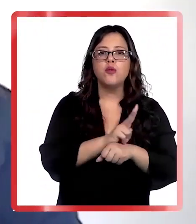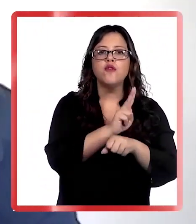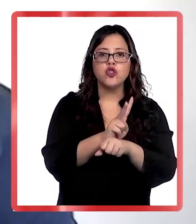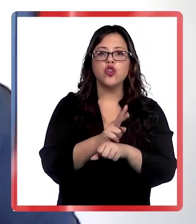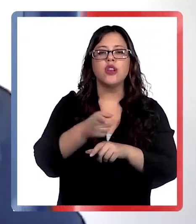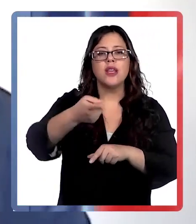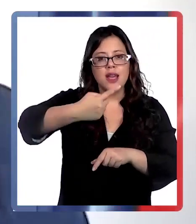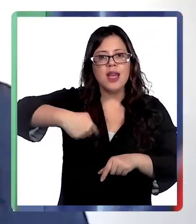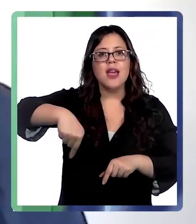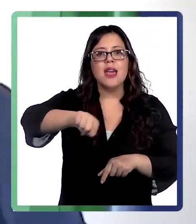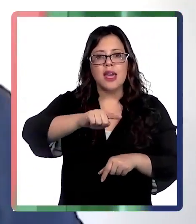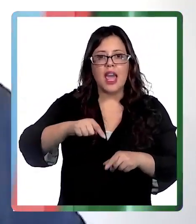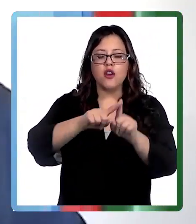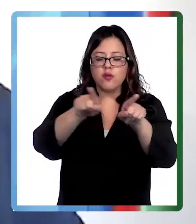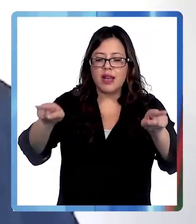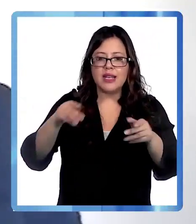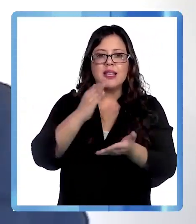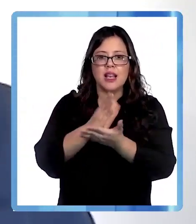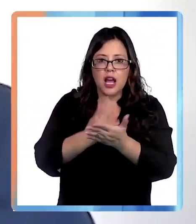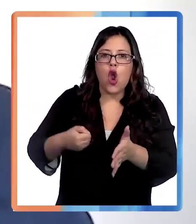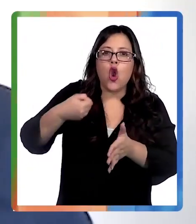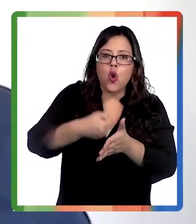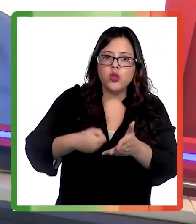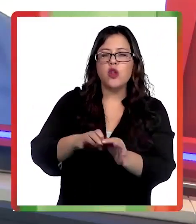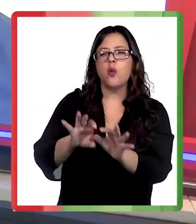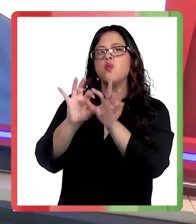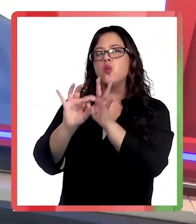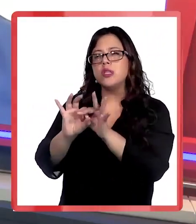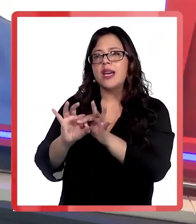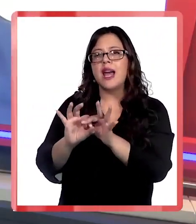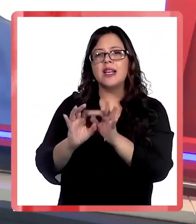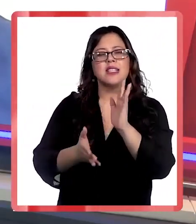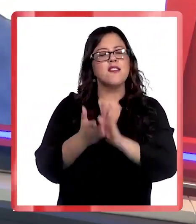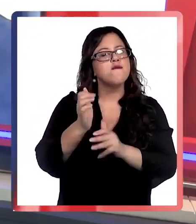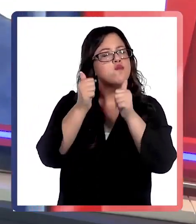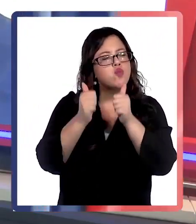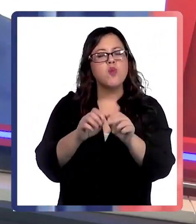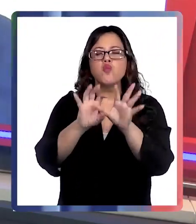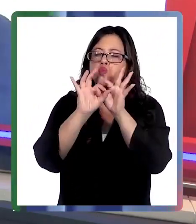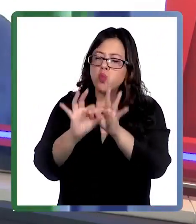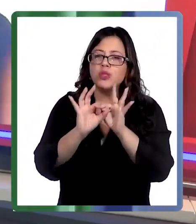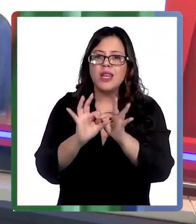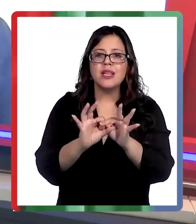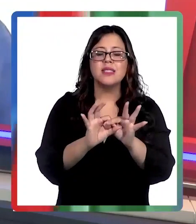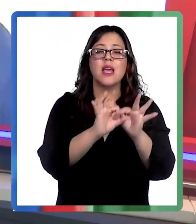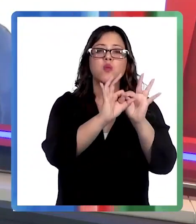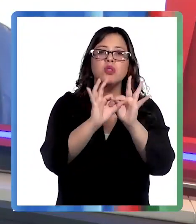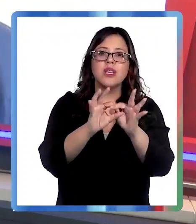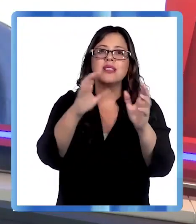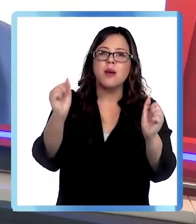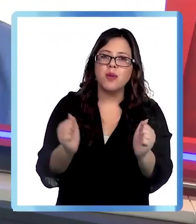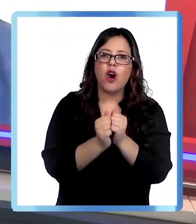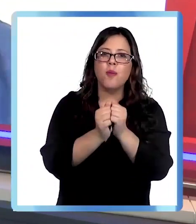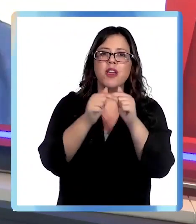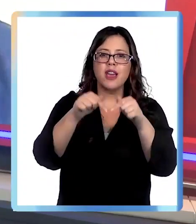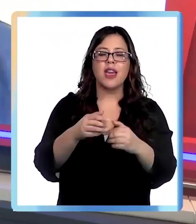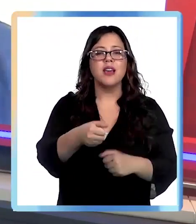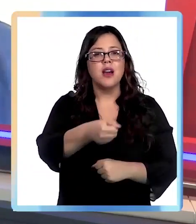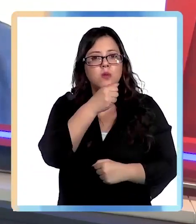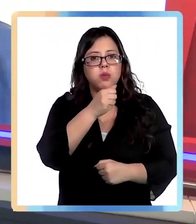los profesores que son los que están ahí en el aula dando la pelea. Muchas gracias, Rafael, y a ustedes también muchísimas gracias. Muchas gracias por